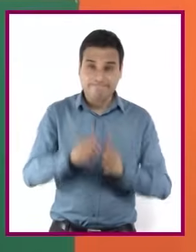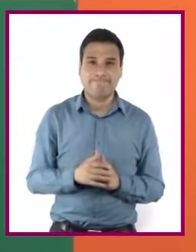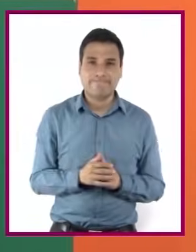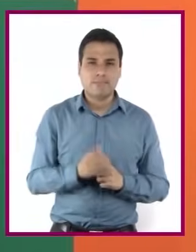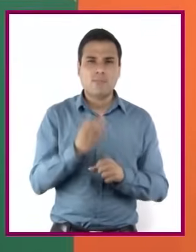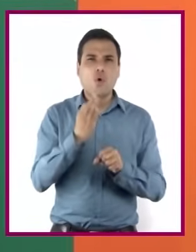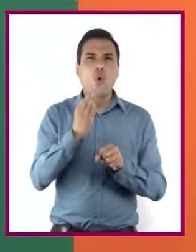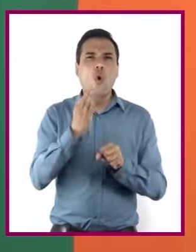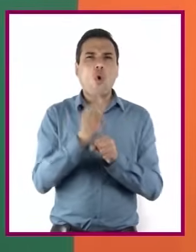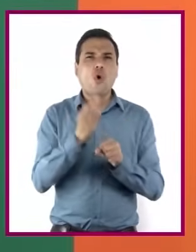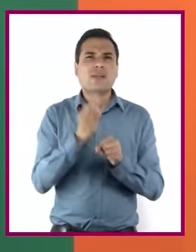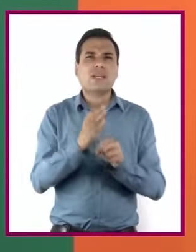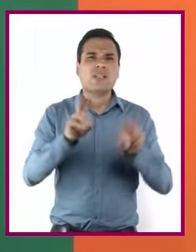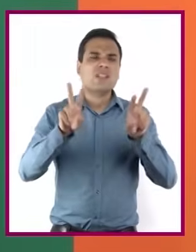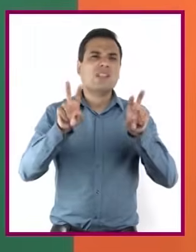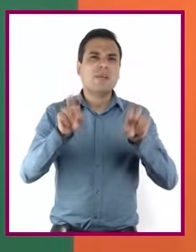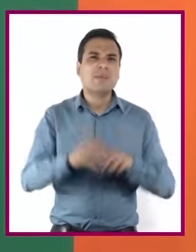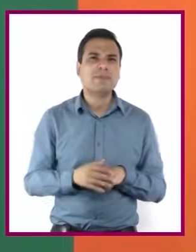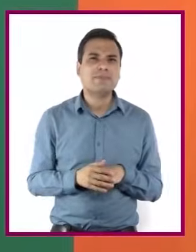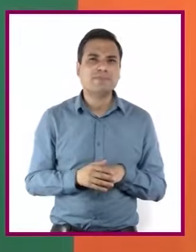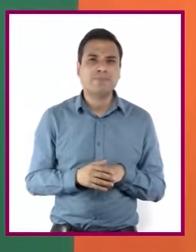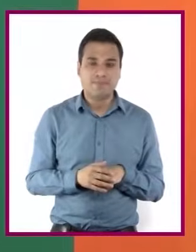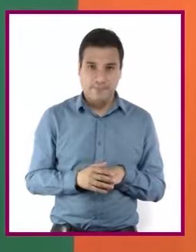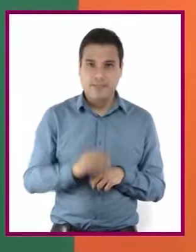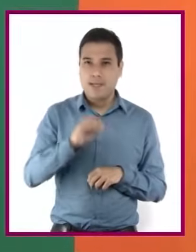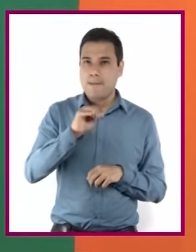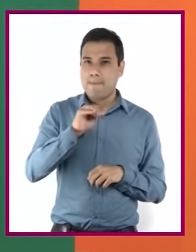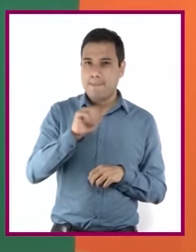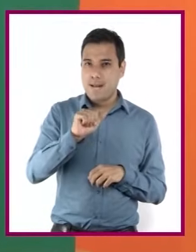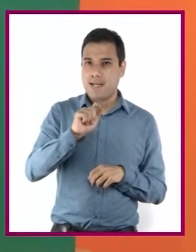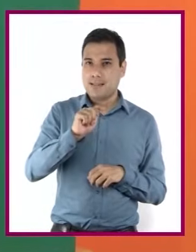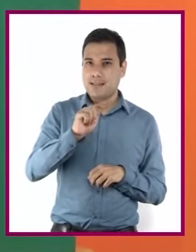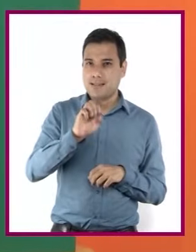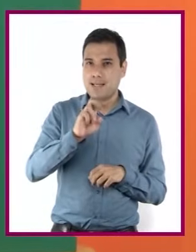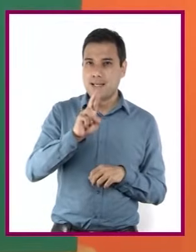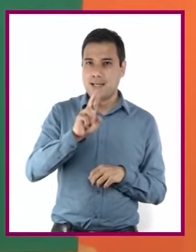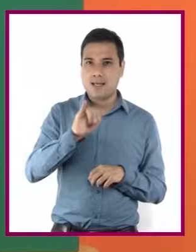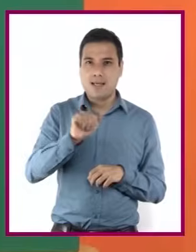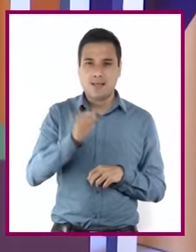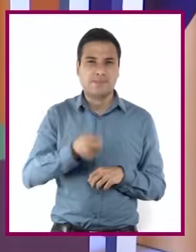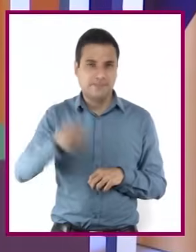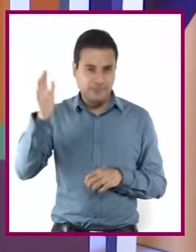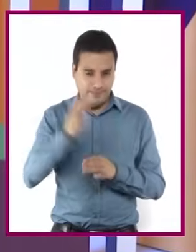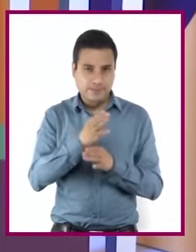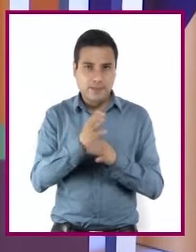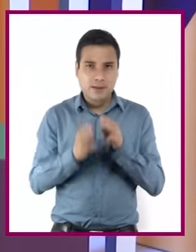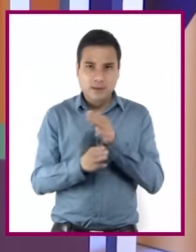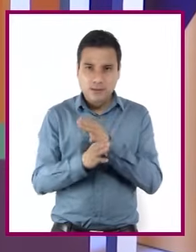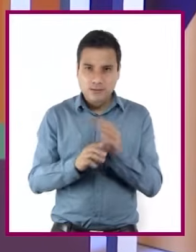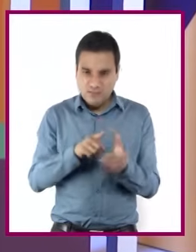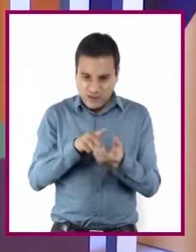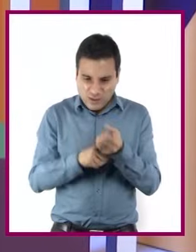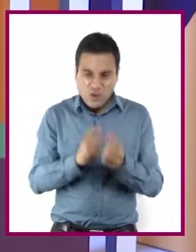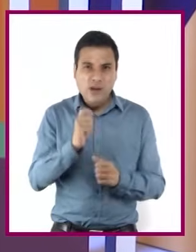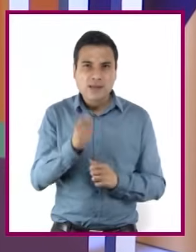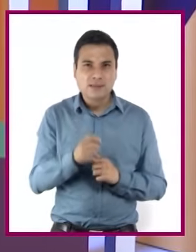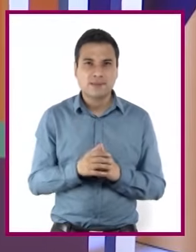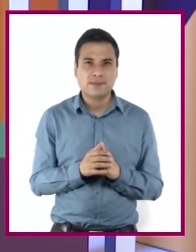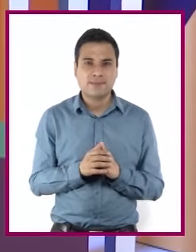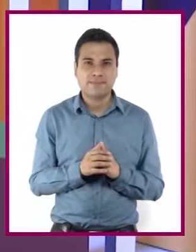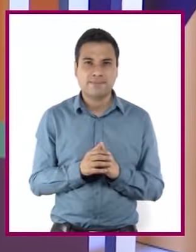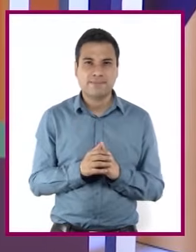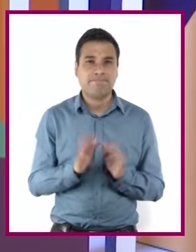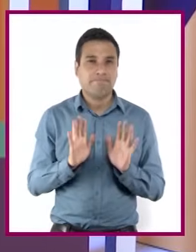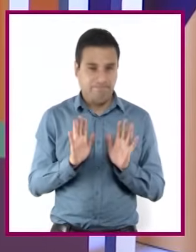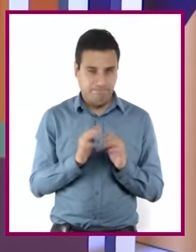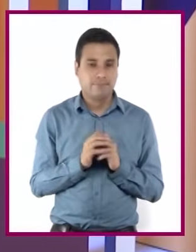tema central de la sesión es la materia y particularmente de qué está hecha. Tómense un momento para